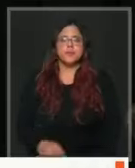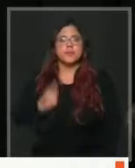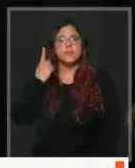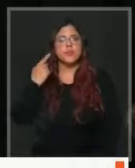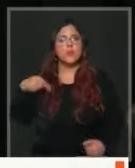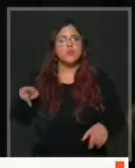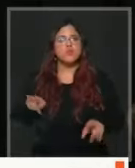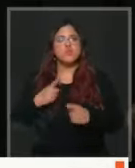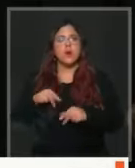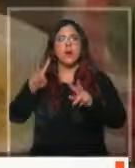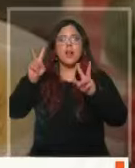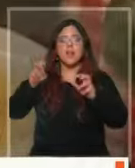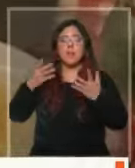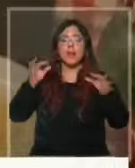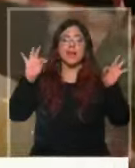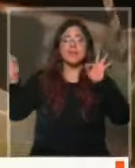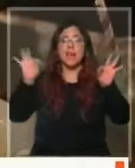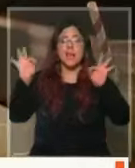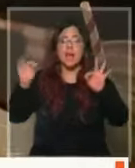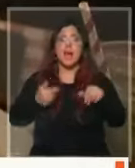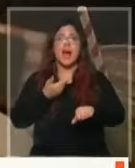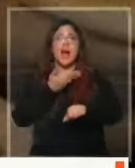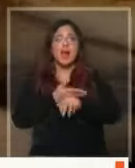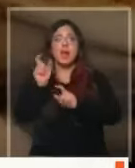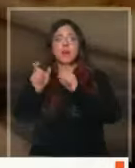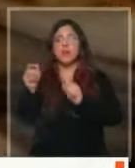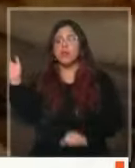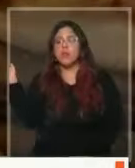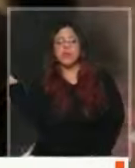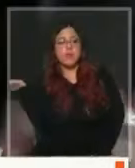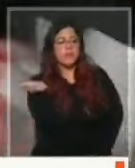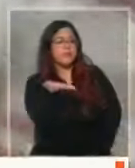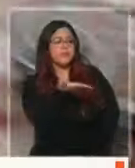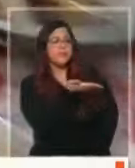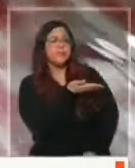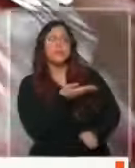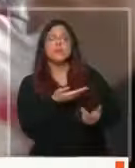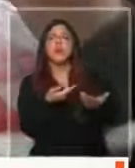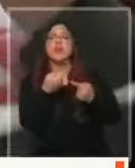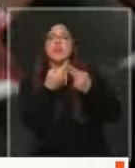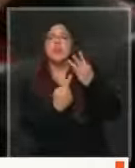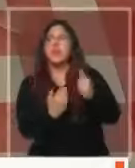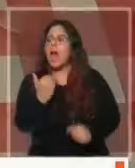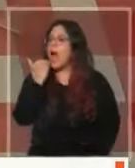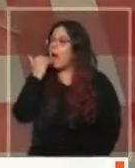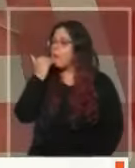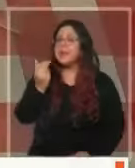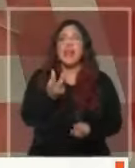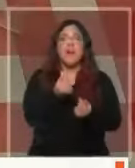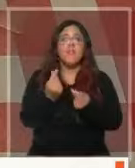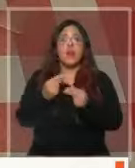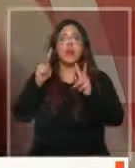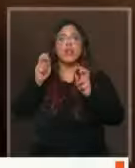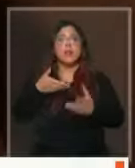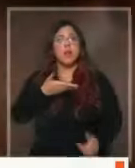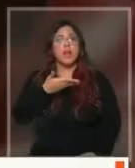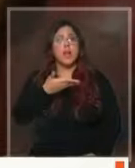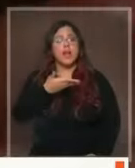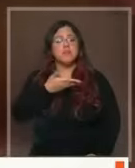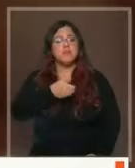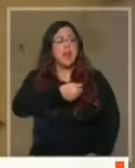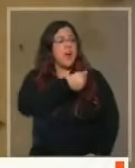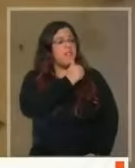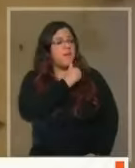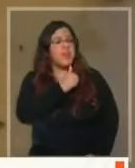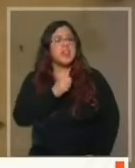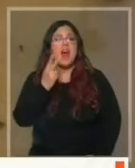Las pastas se piden a la carta mientras los garzones pasan mesa por mesa ofreciendo diferentes pizzas. El precio incluye líquidos que pueden ser una bebida, copa